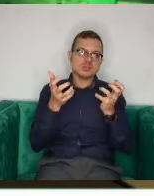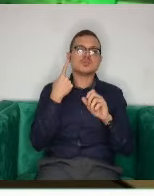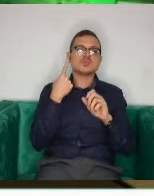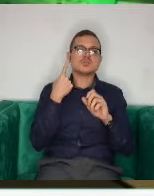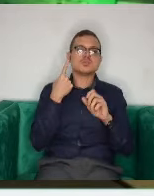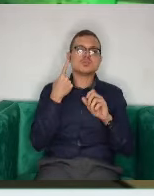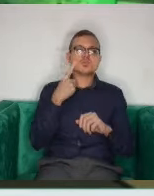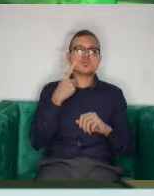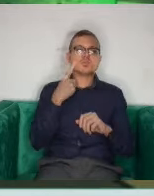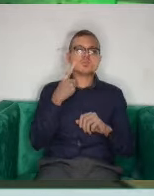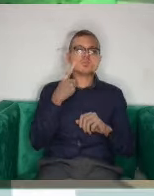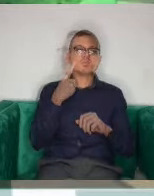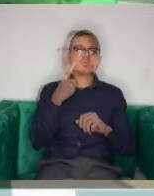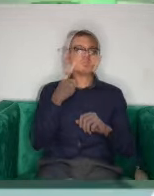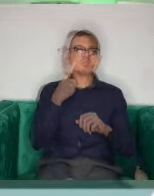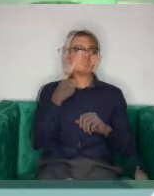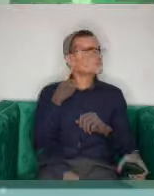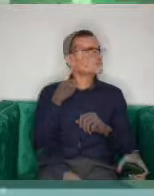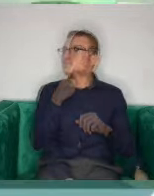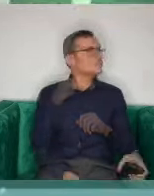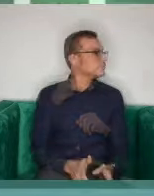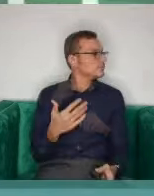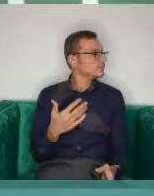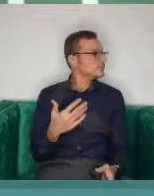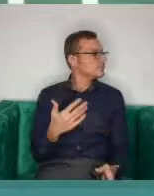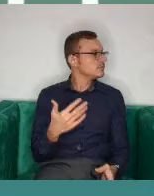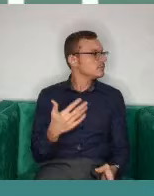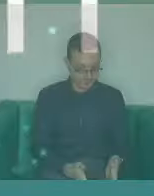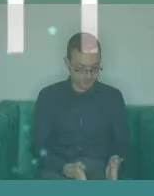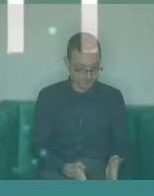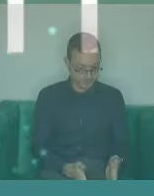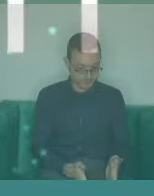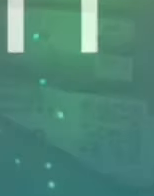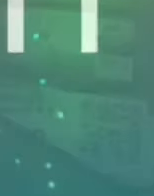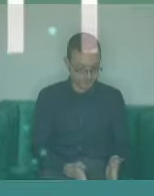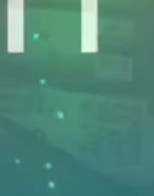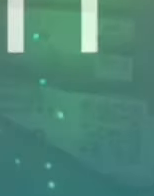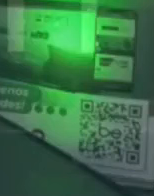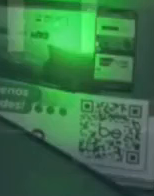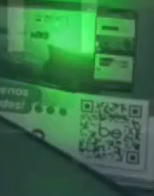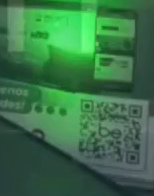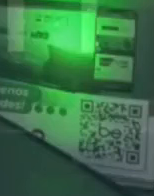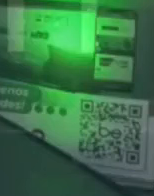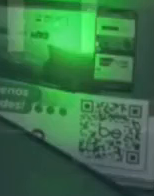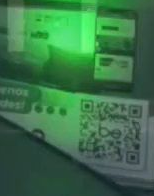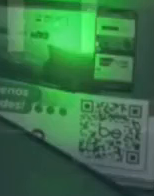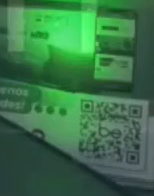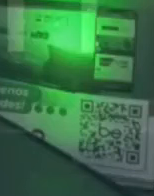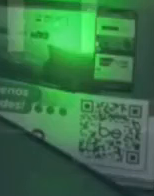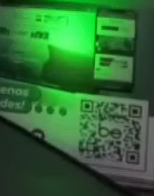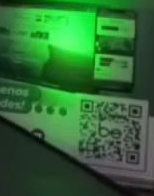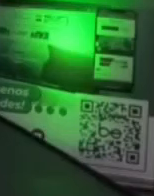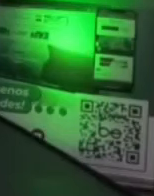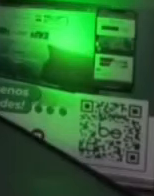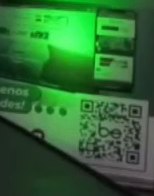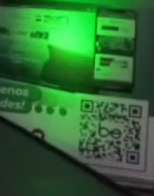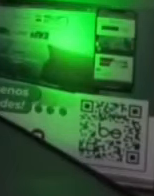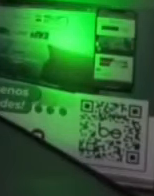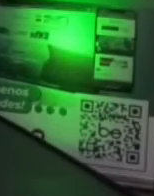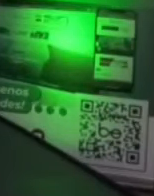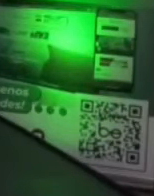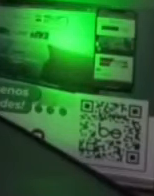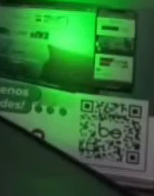gracias, licenciada, por haber estado con nosotros. Agradecemos a todos los especialistas que han estado con nosotros durante esta tarde aquí en Vijas